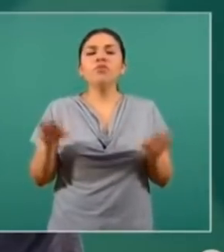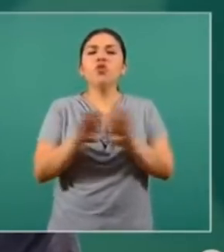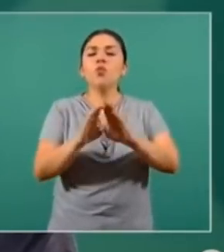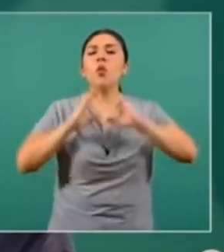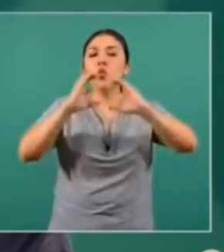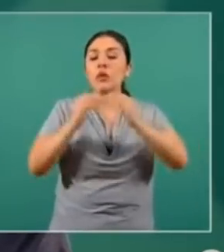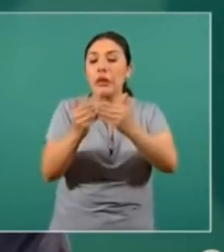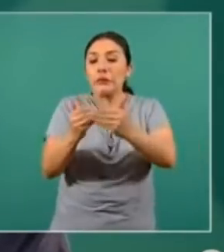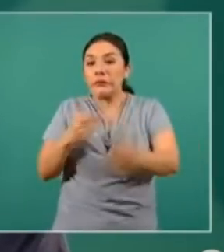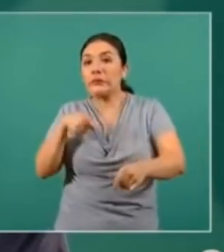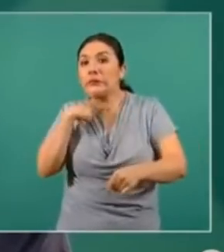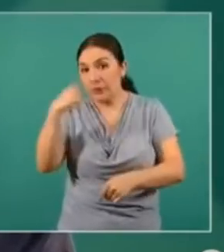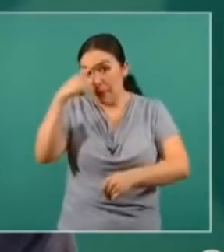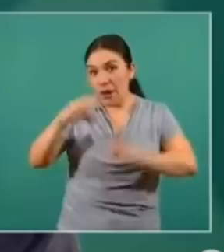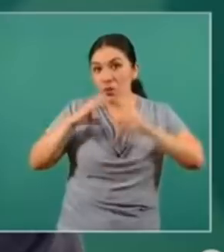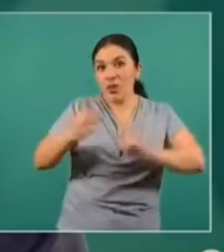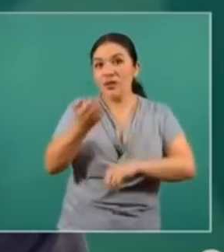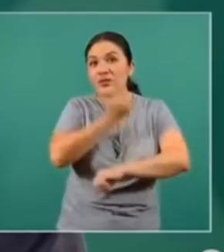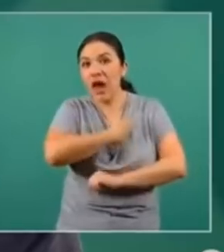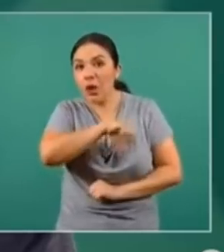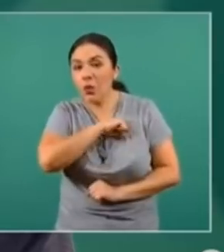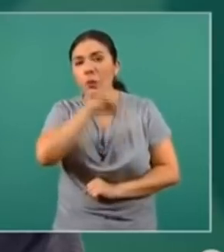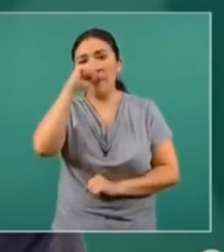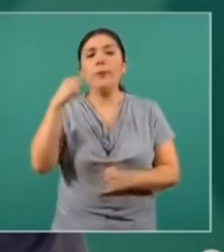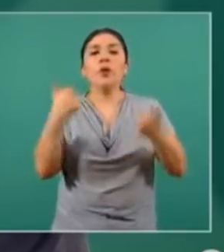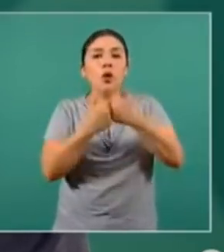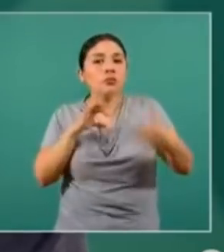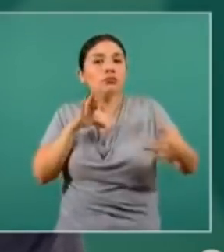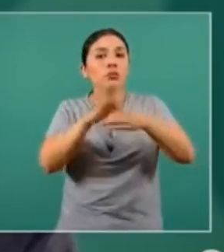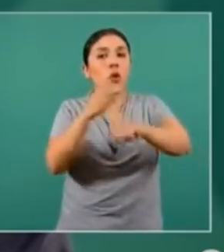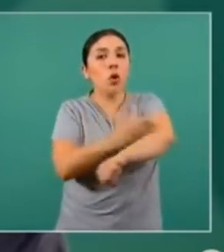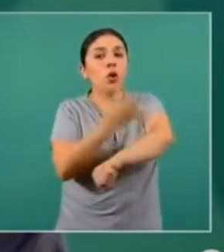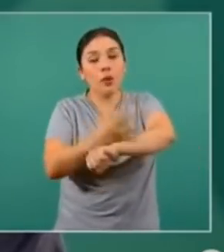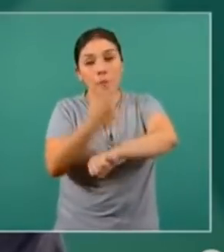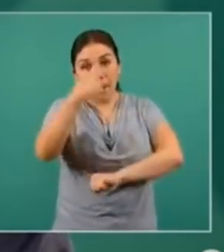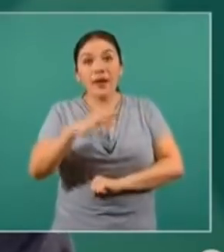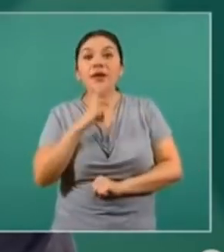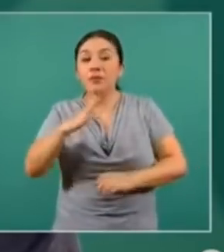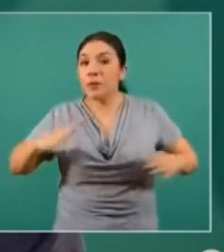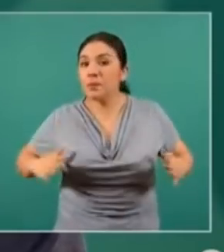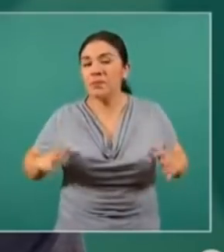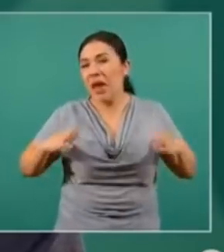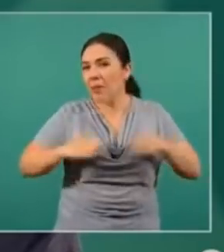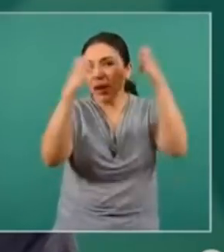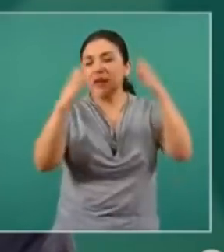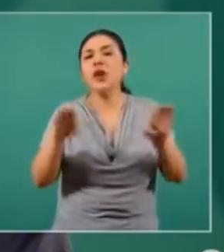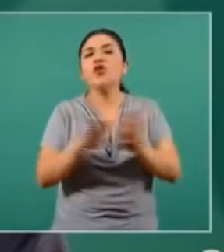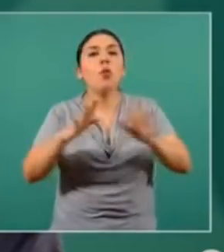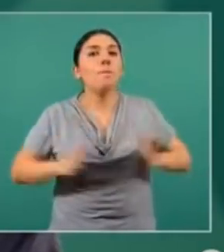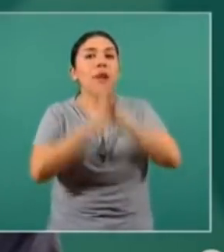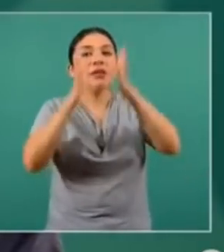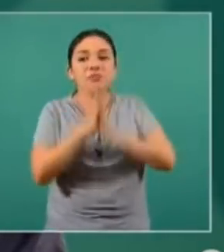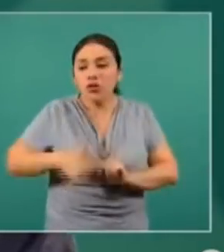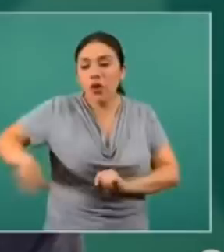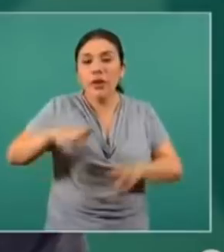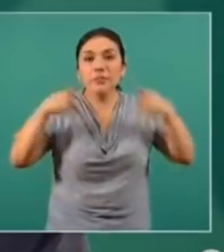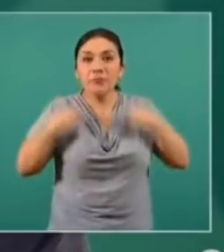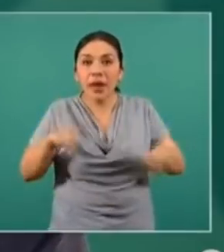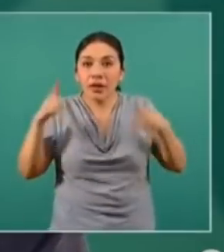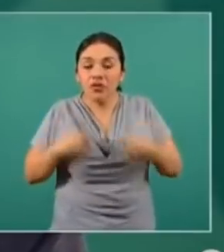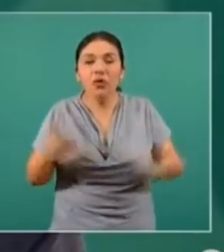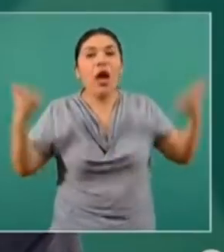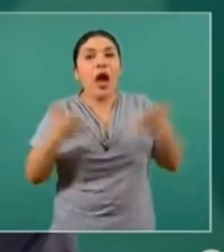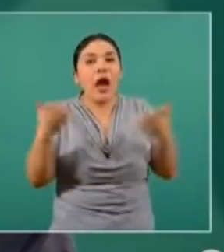prevención y promoción de la salud, vinculación, coordinación de la respuesta, participación multisectorial, el papel de